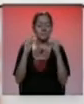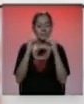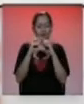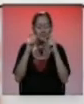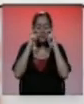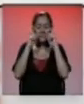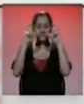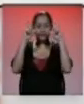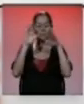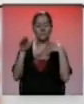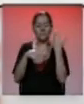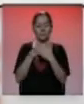y gratitud